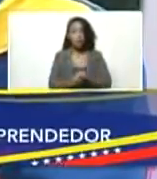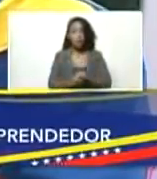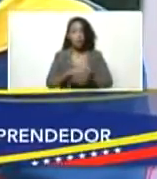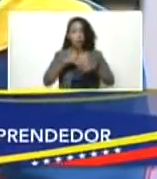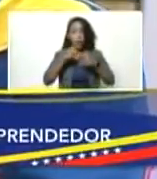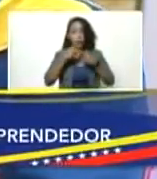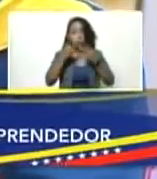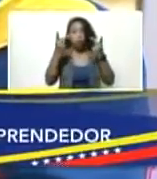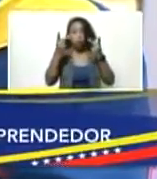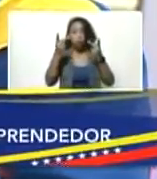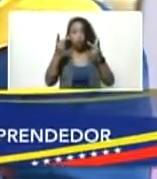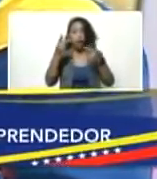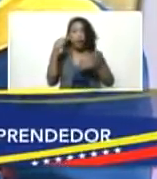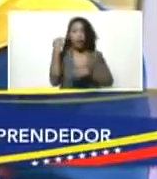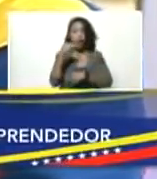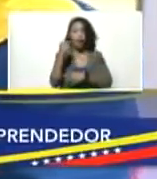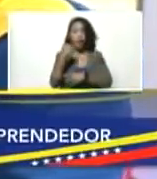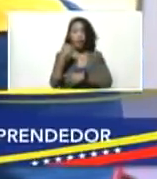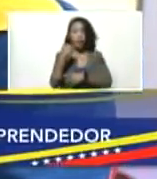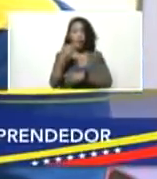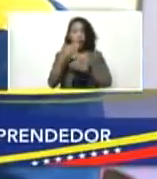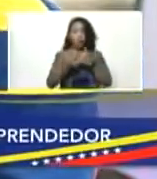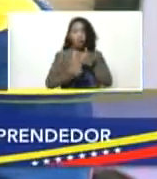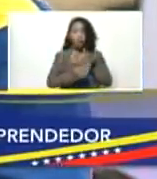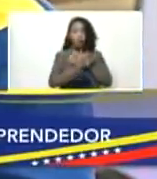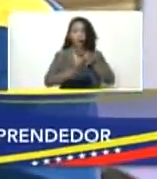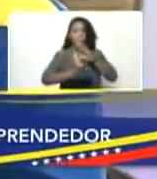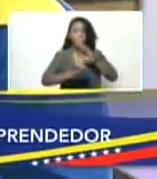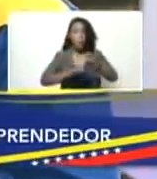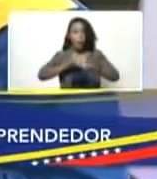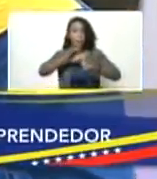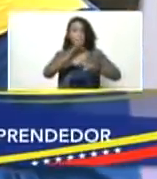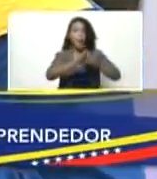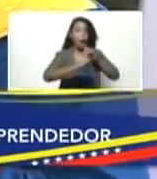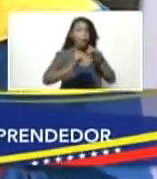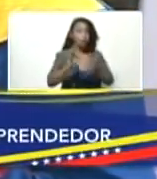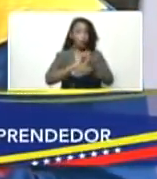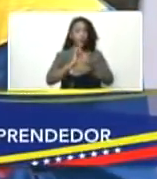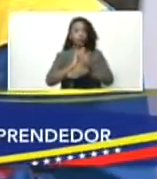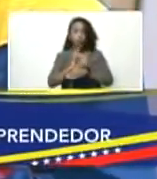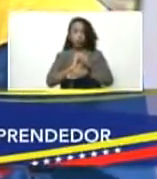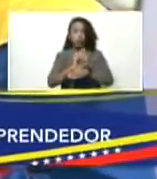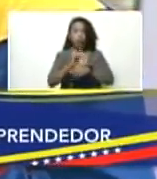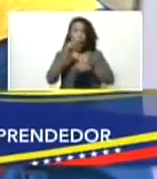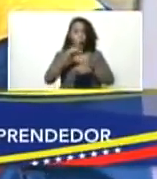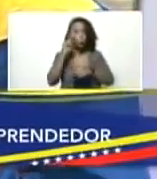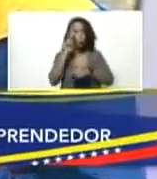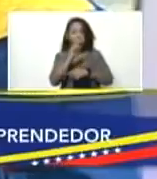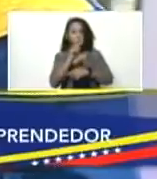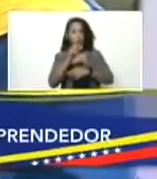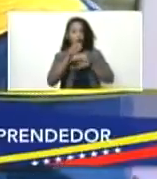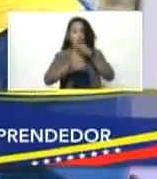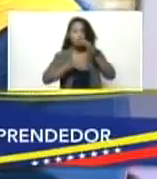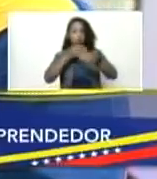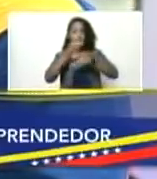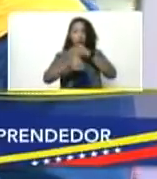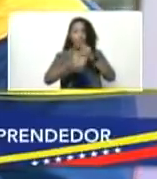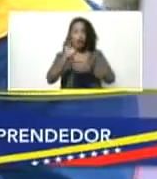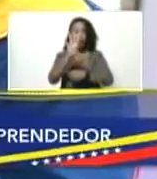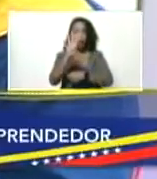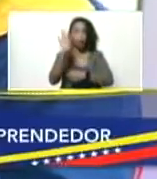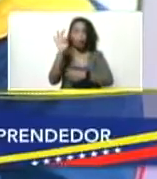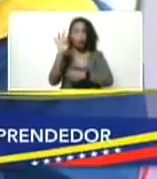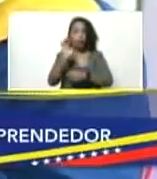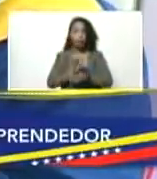promulgado por usted en noviembre, y se ha avanzado a pasos agigantados. Hemos visto hoy la explicación de las